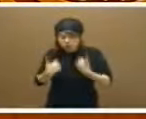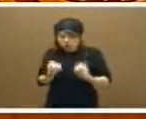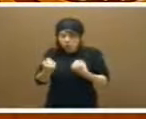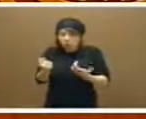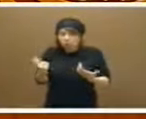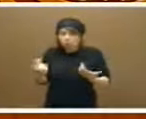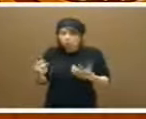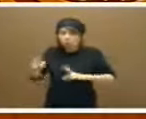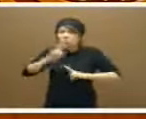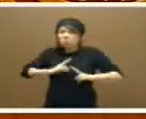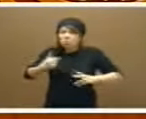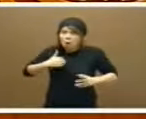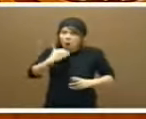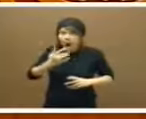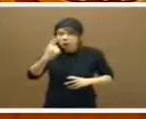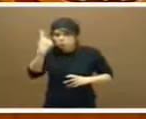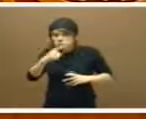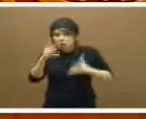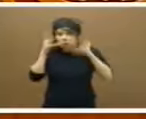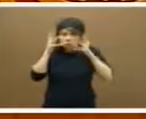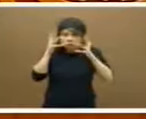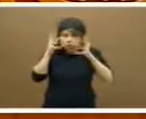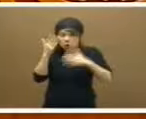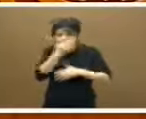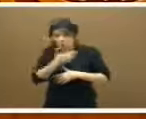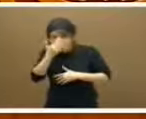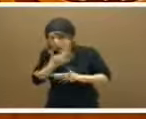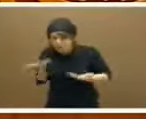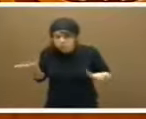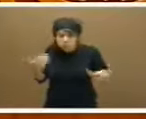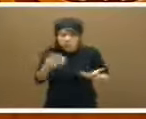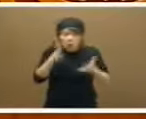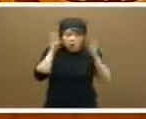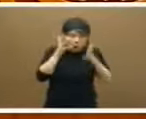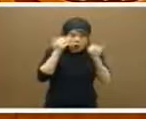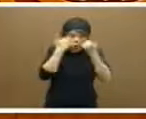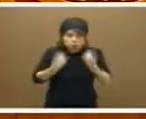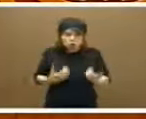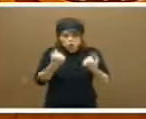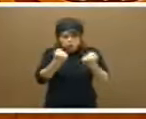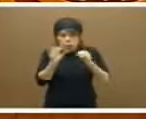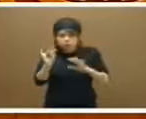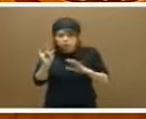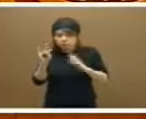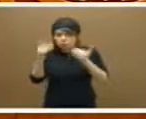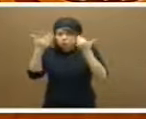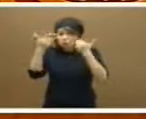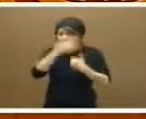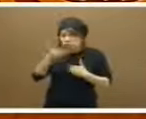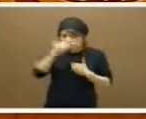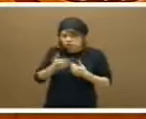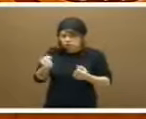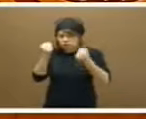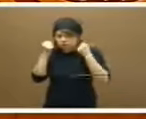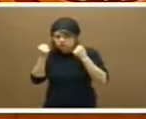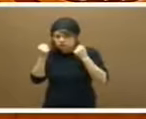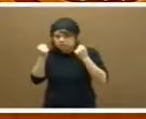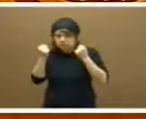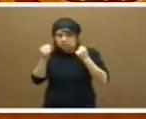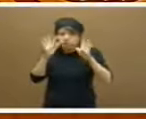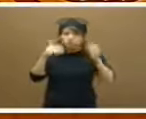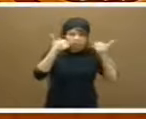sé algo del consejo escolar, del colegio en el que va mi hijo. Los consejos de salud sí, pero consejos de escolares sí, pero el consejo de salud no tenemos